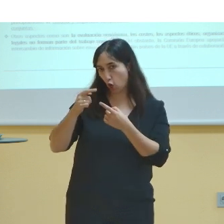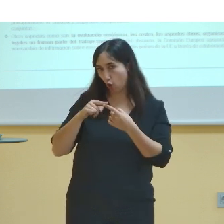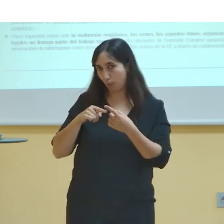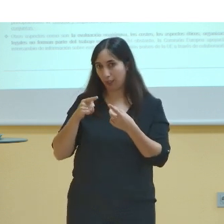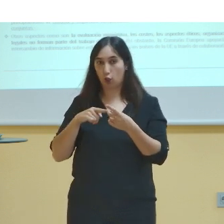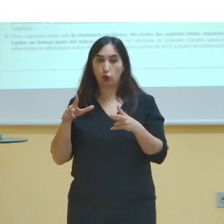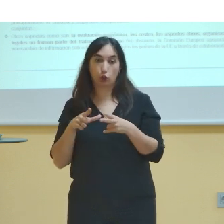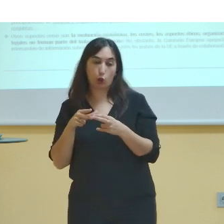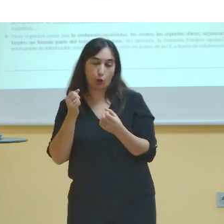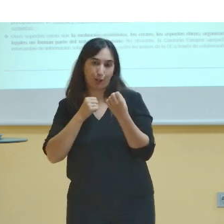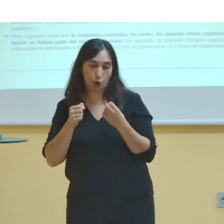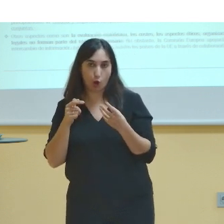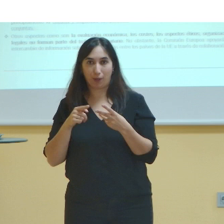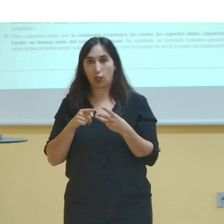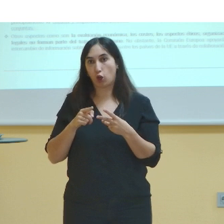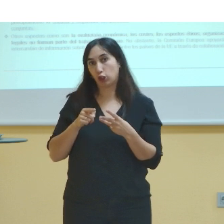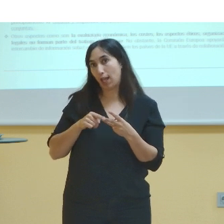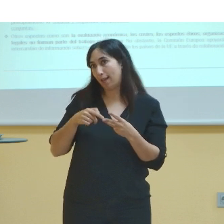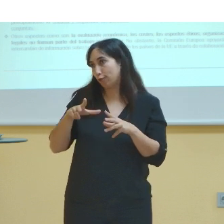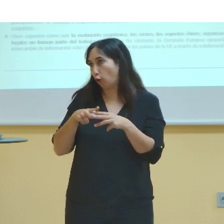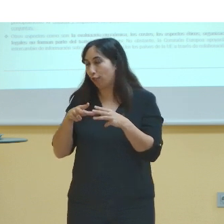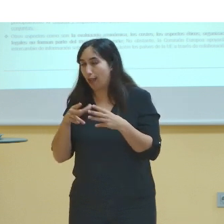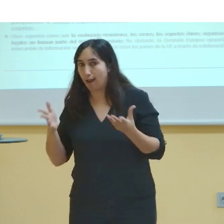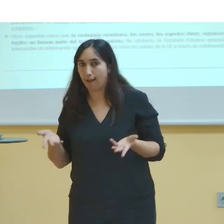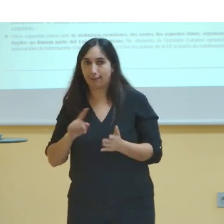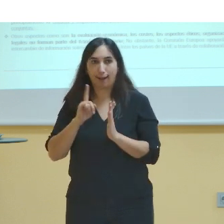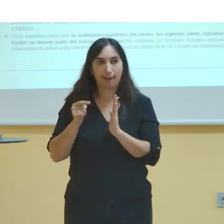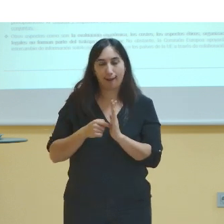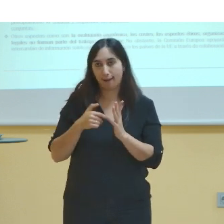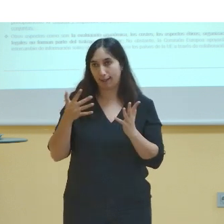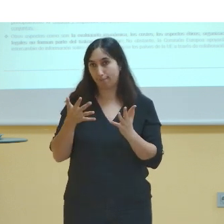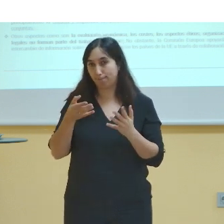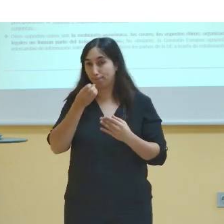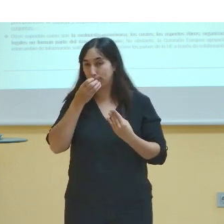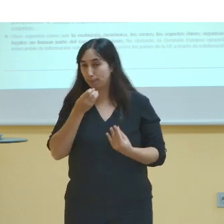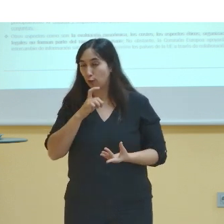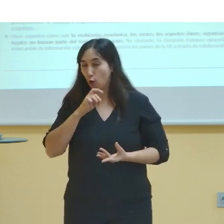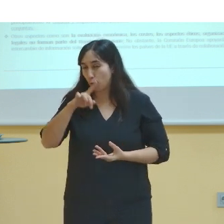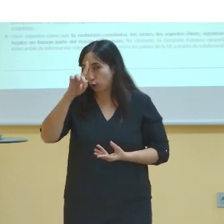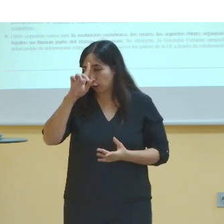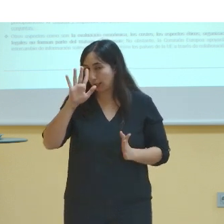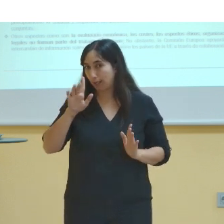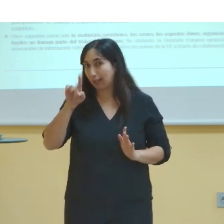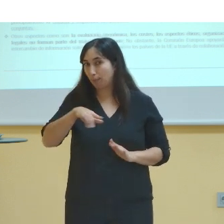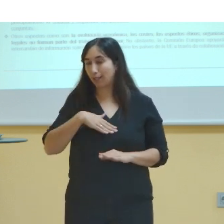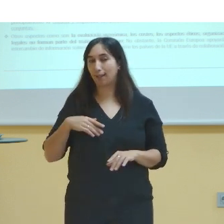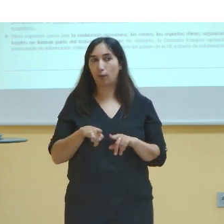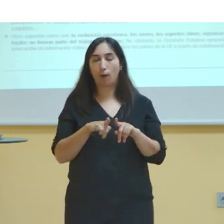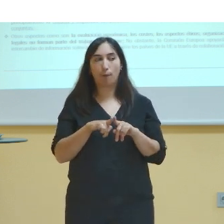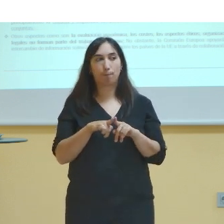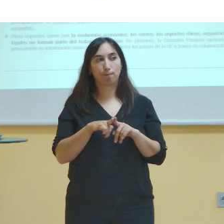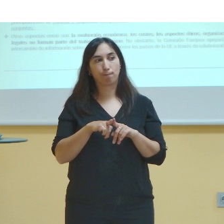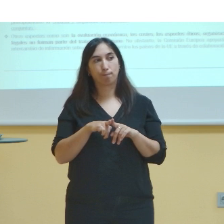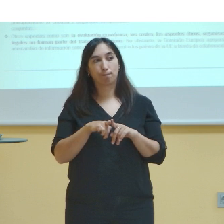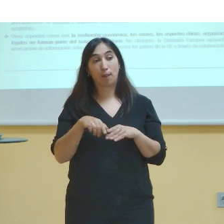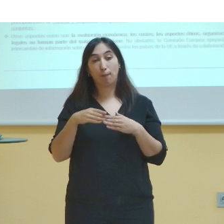aspectos socioeconómicos, sociales, legales. No se sabe muy bien cómo. También se pretende que se